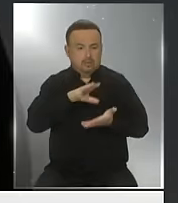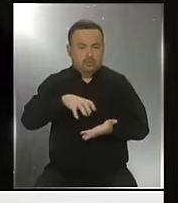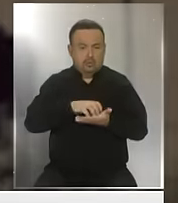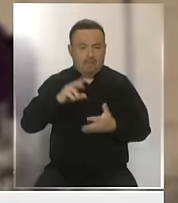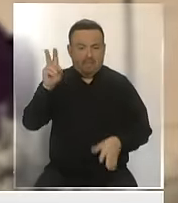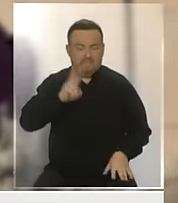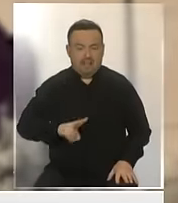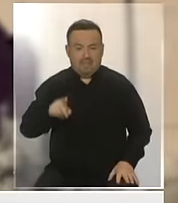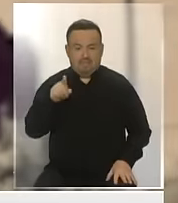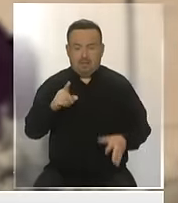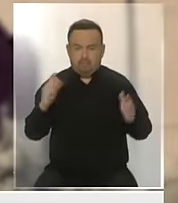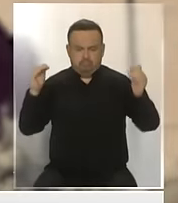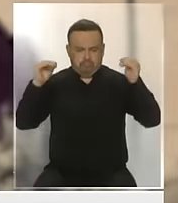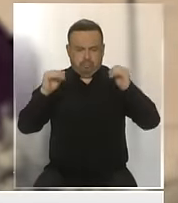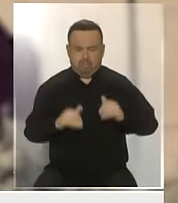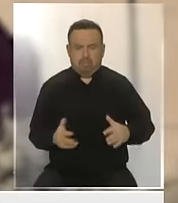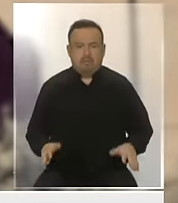Valdivia.